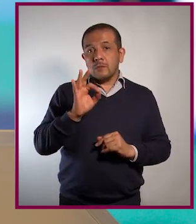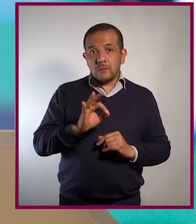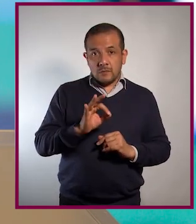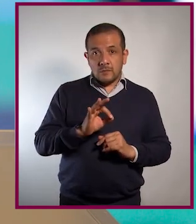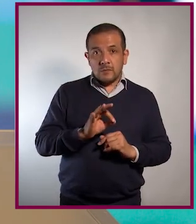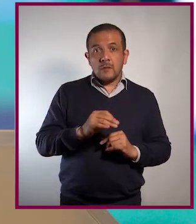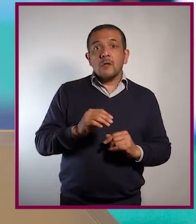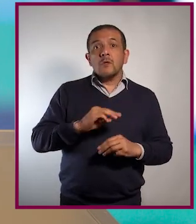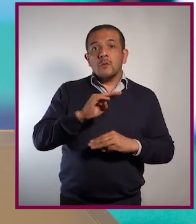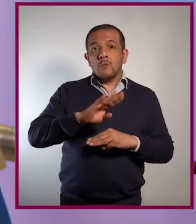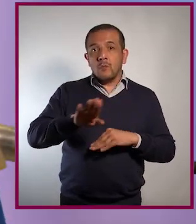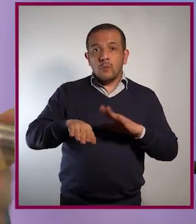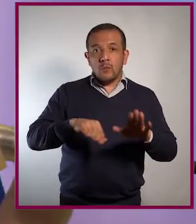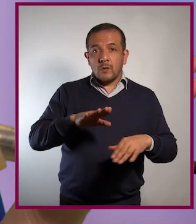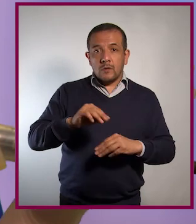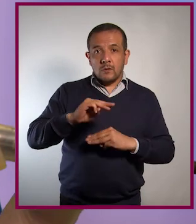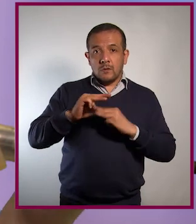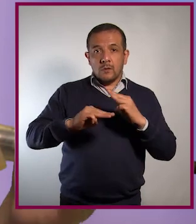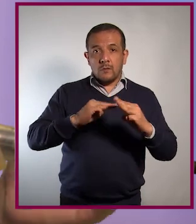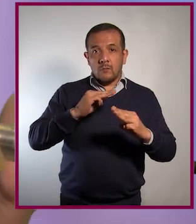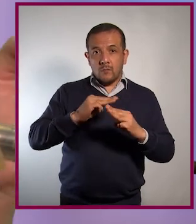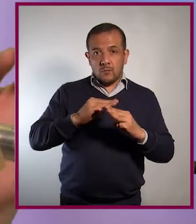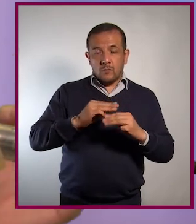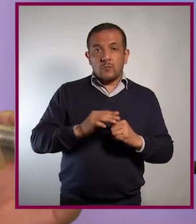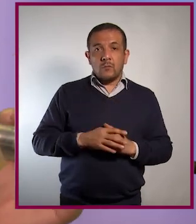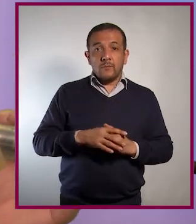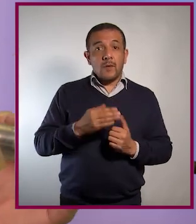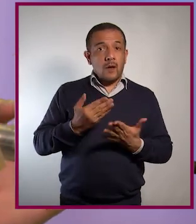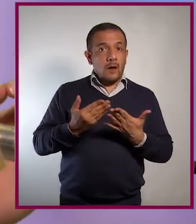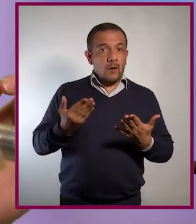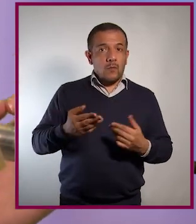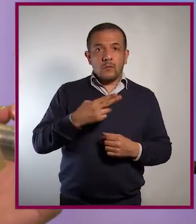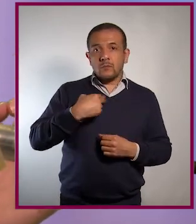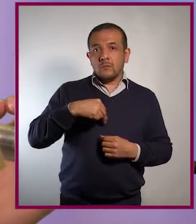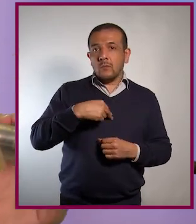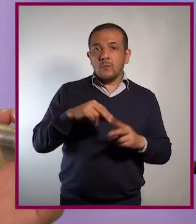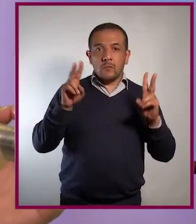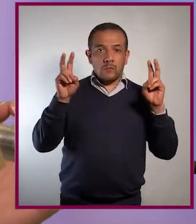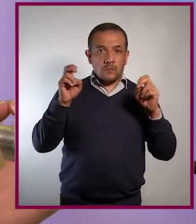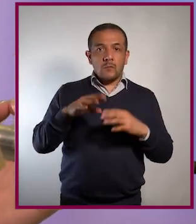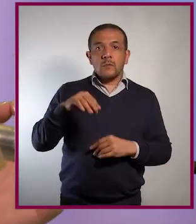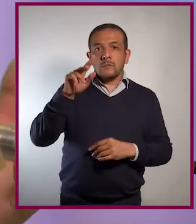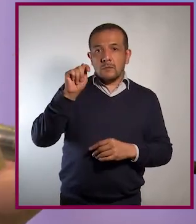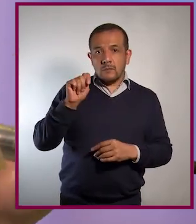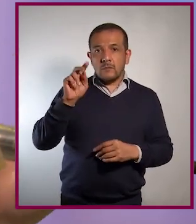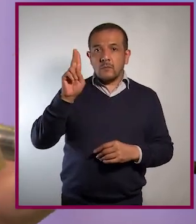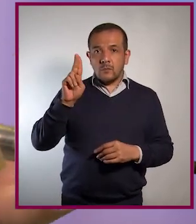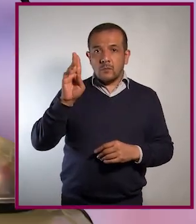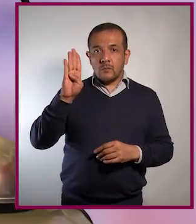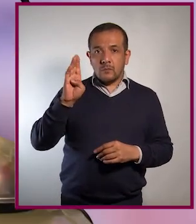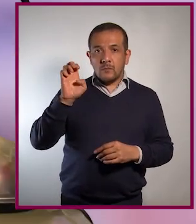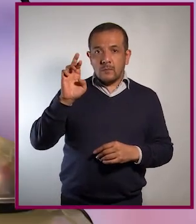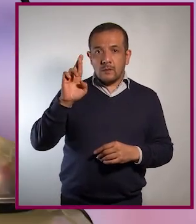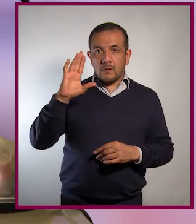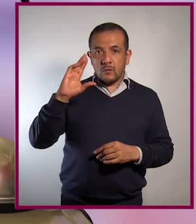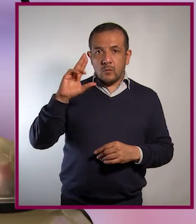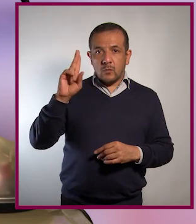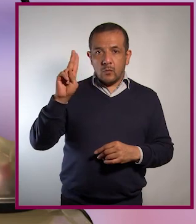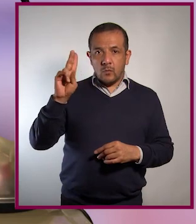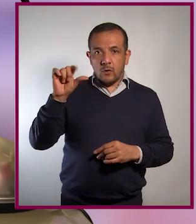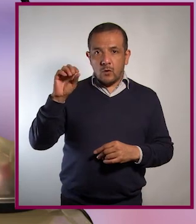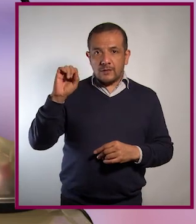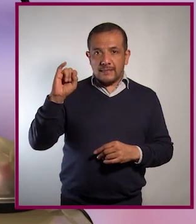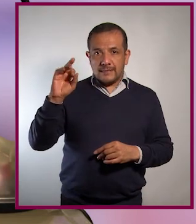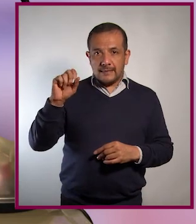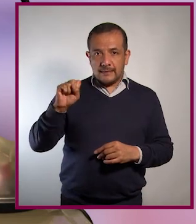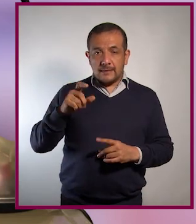causa de esta enfermedad. Pues bien, en el episodio de hoy hablaremos de la tuberculosis, así que quédate con nosotros